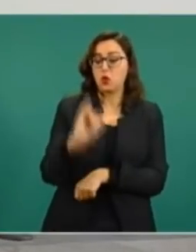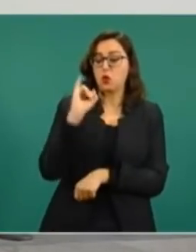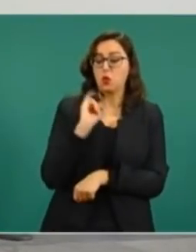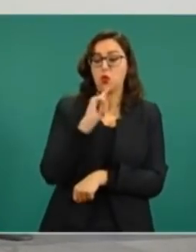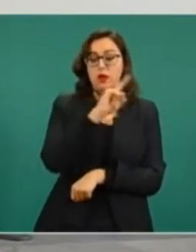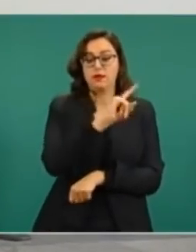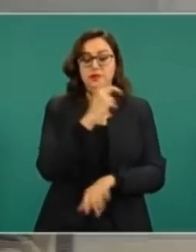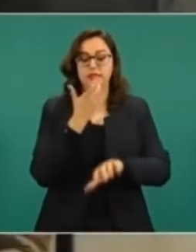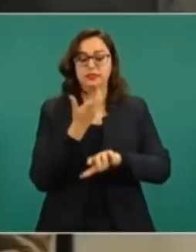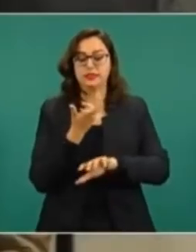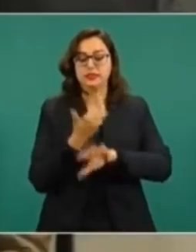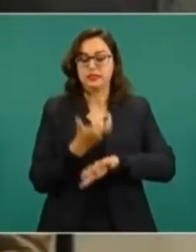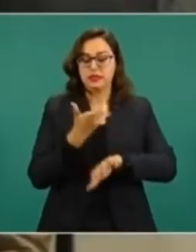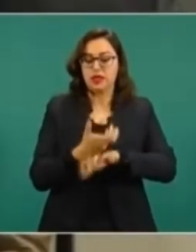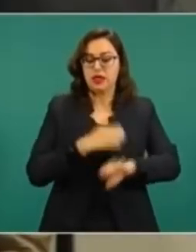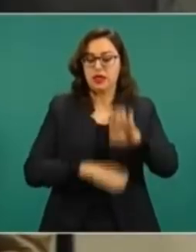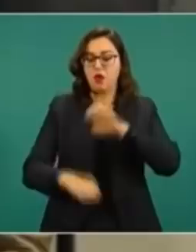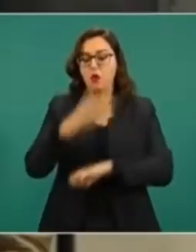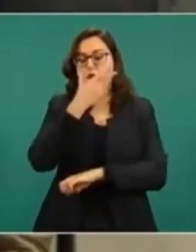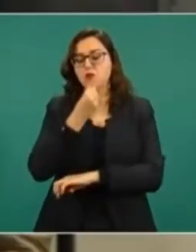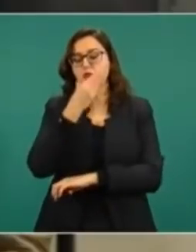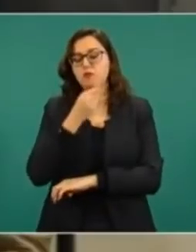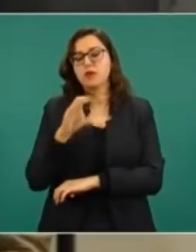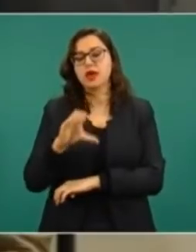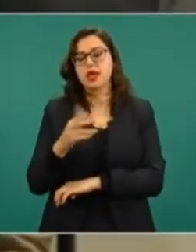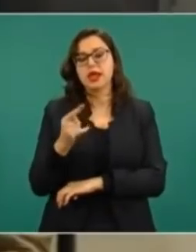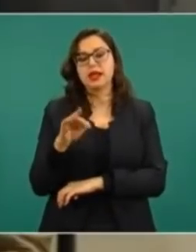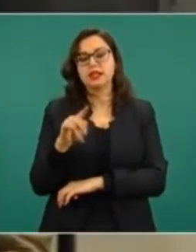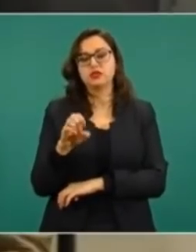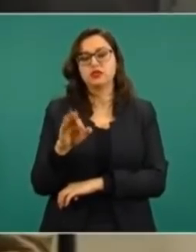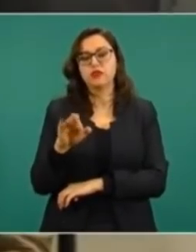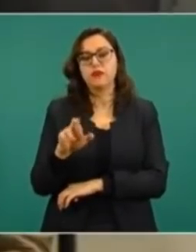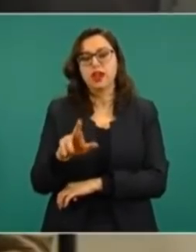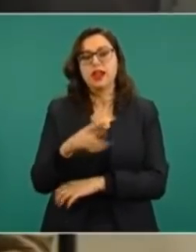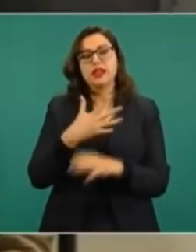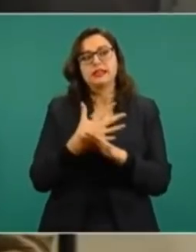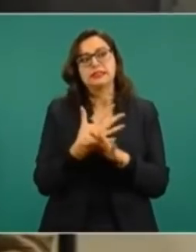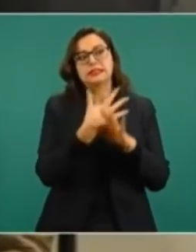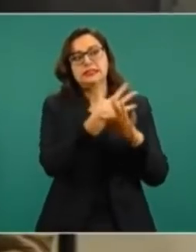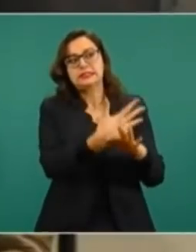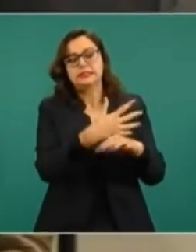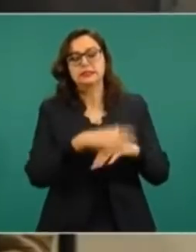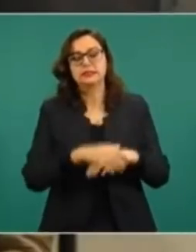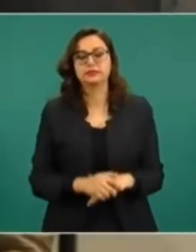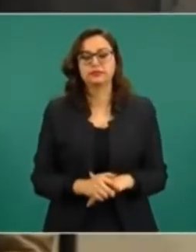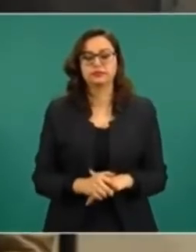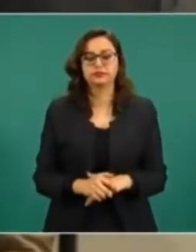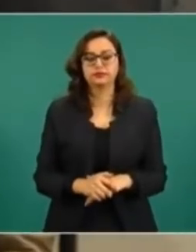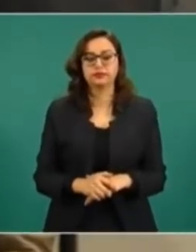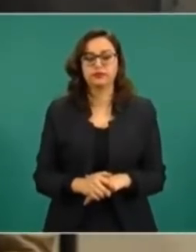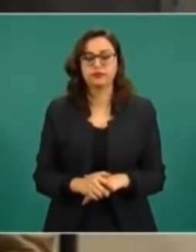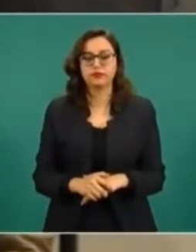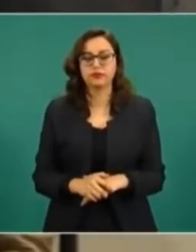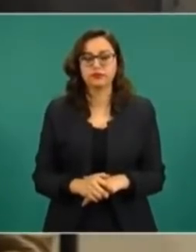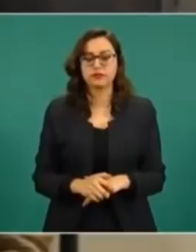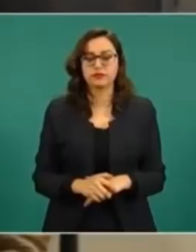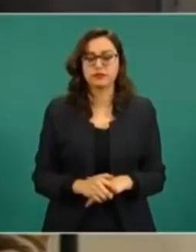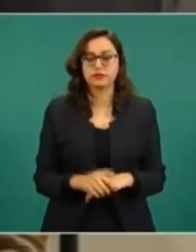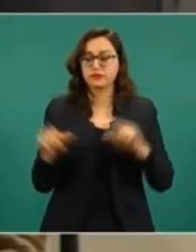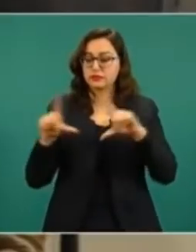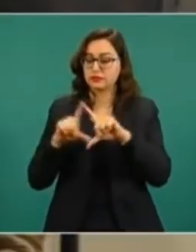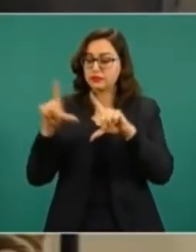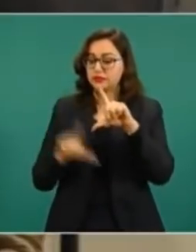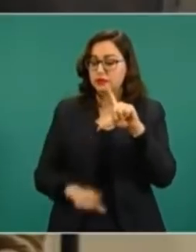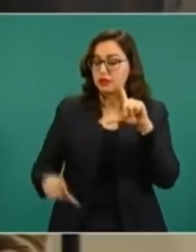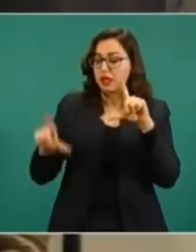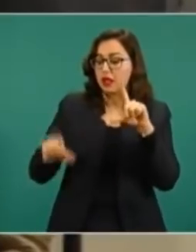Estados Unidos en México, Christopher Landau, dejó un dato. Dijo que su gobierno no ha aceptado un equipo para controlar